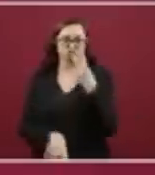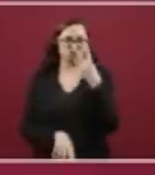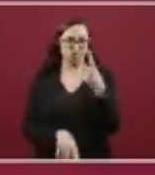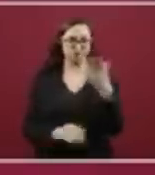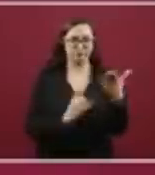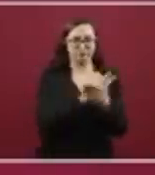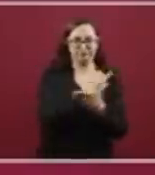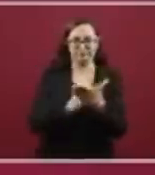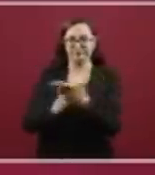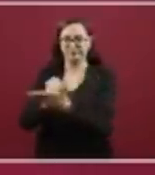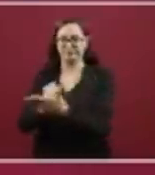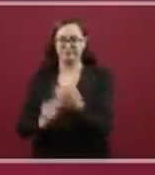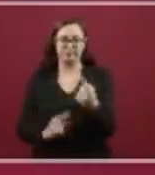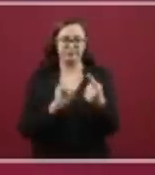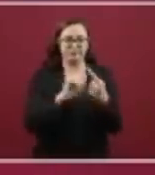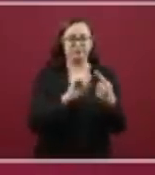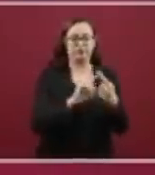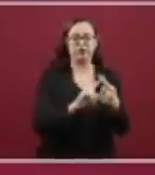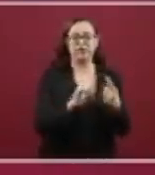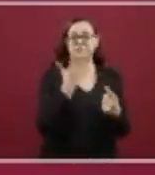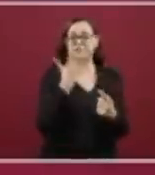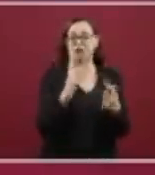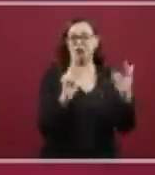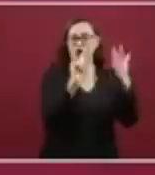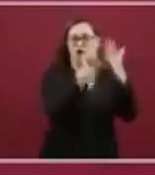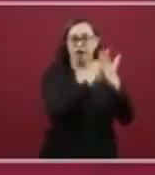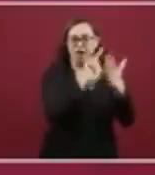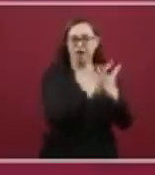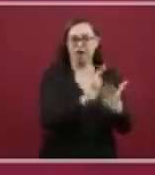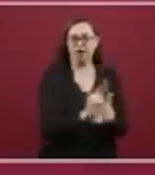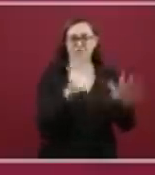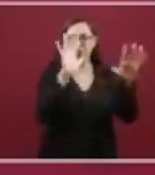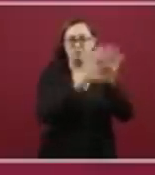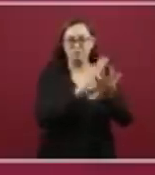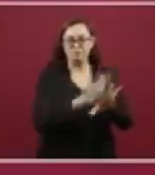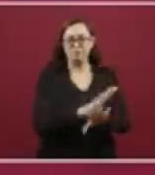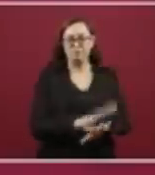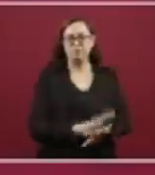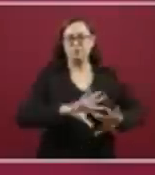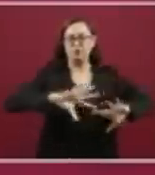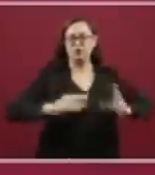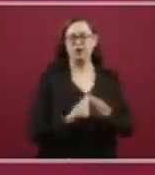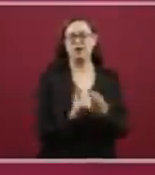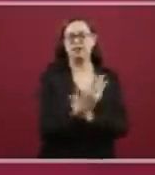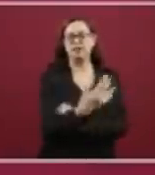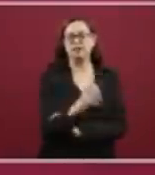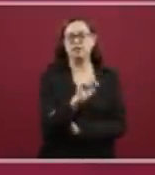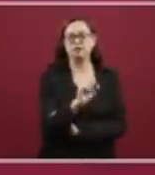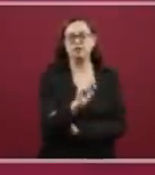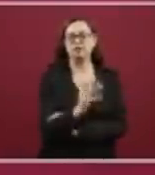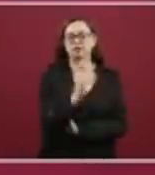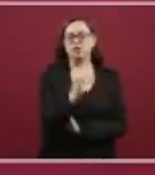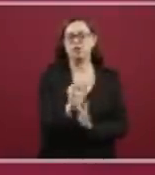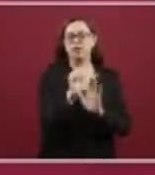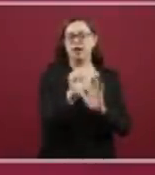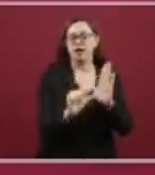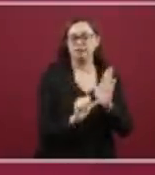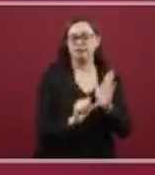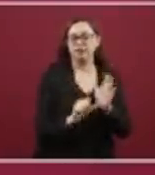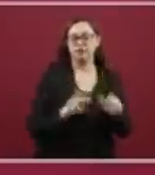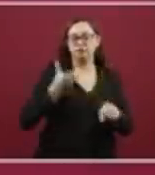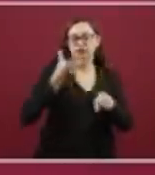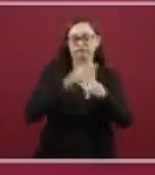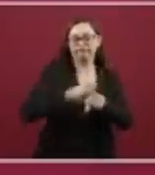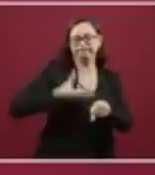reforma cinco leyes, son 569 artículos los que están